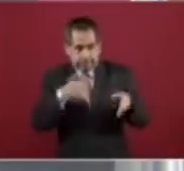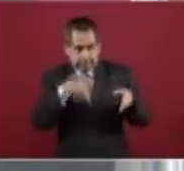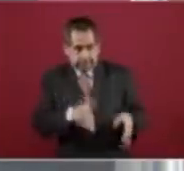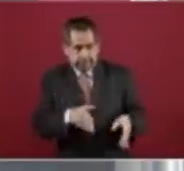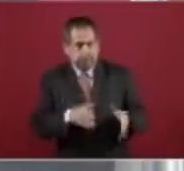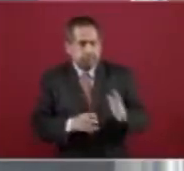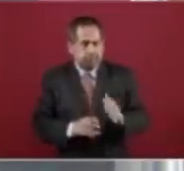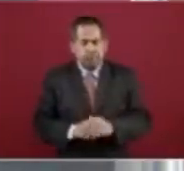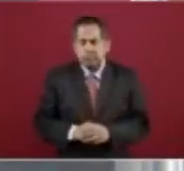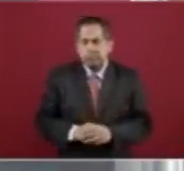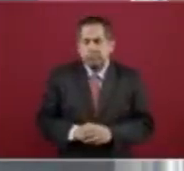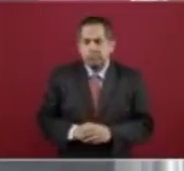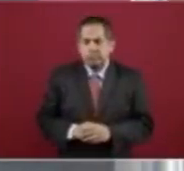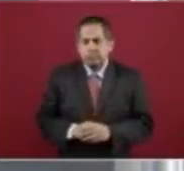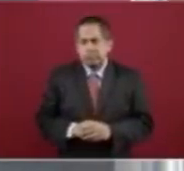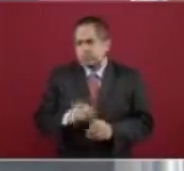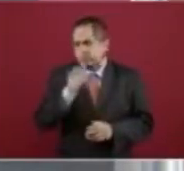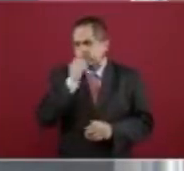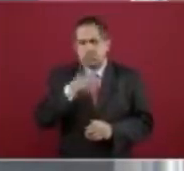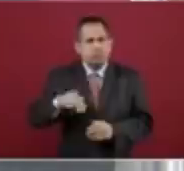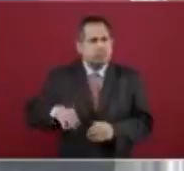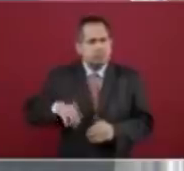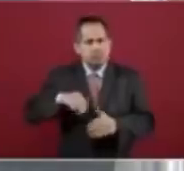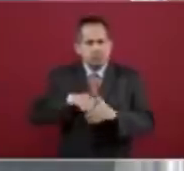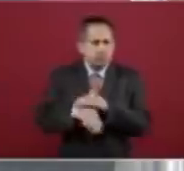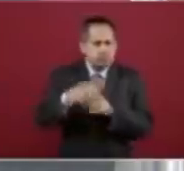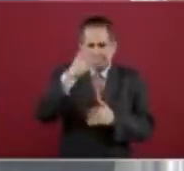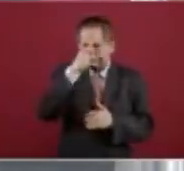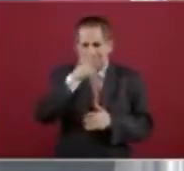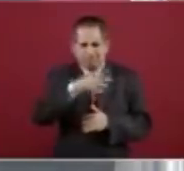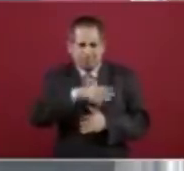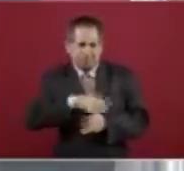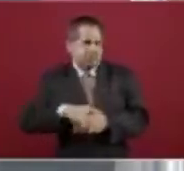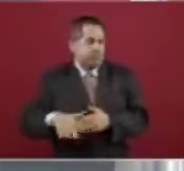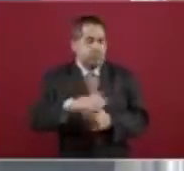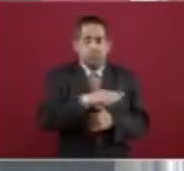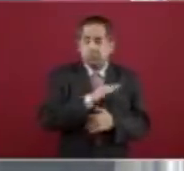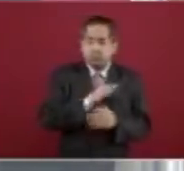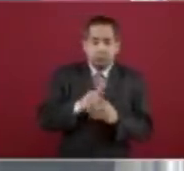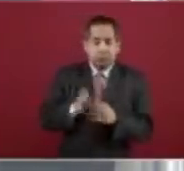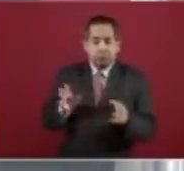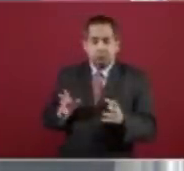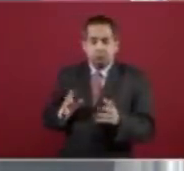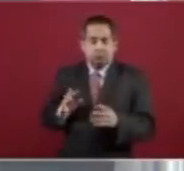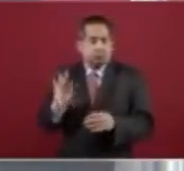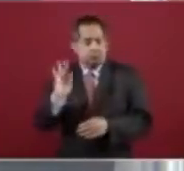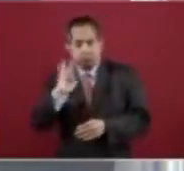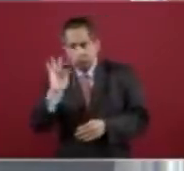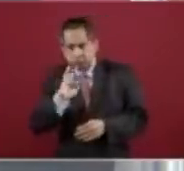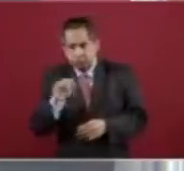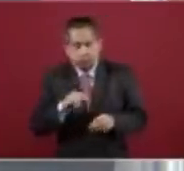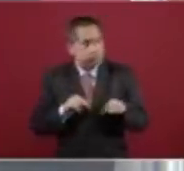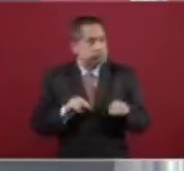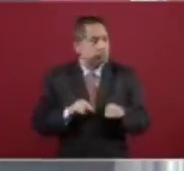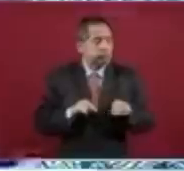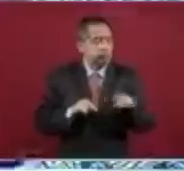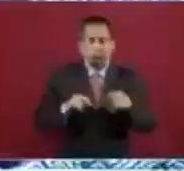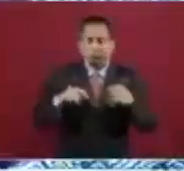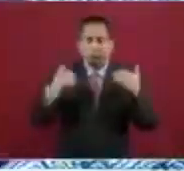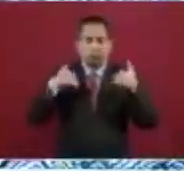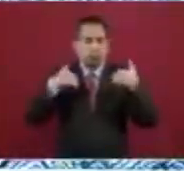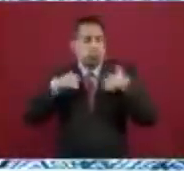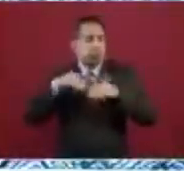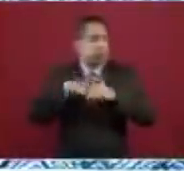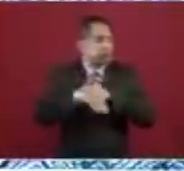realmente muy interesante por dentro, muy hermoso, y se puede abrir y manejarlo como un paseo